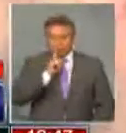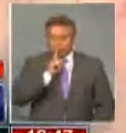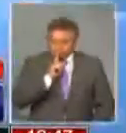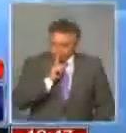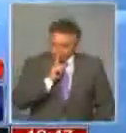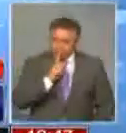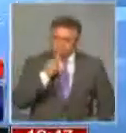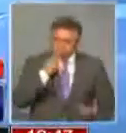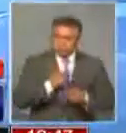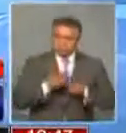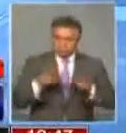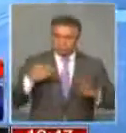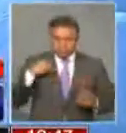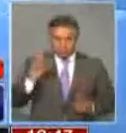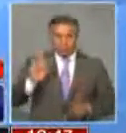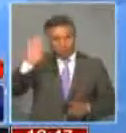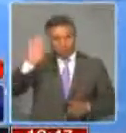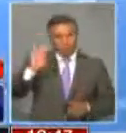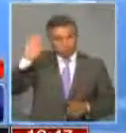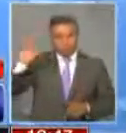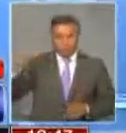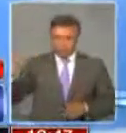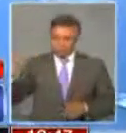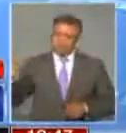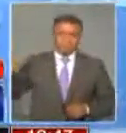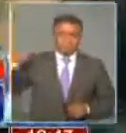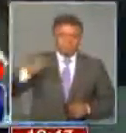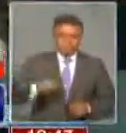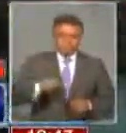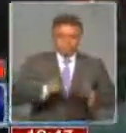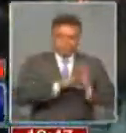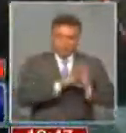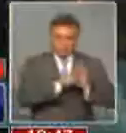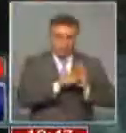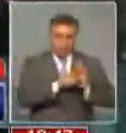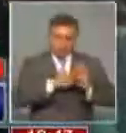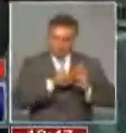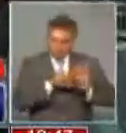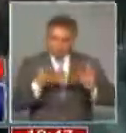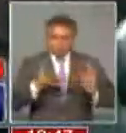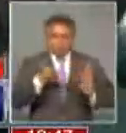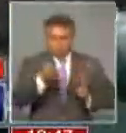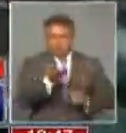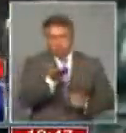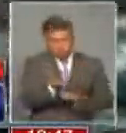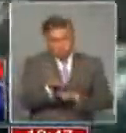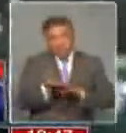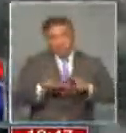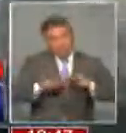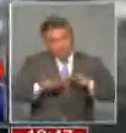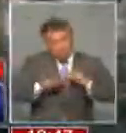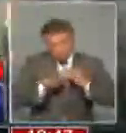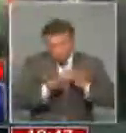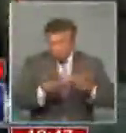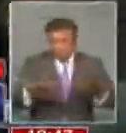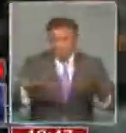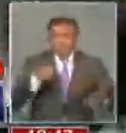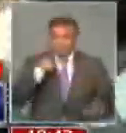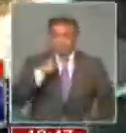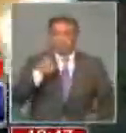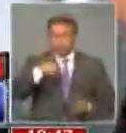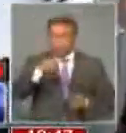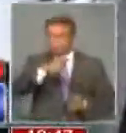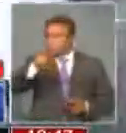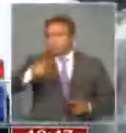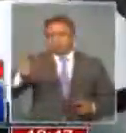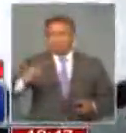su candidatura fue financiada de manera irregular. Él pidió disculpas, no lo han hecho otras personas que están sindicadas